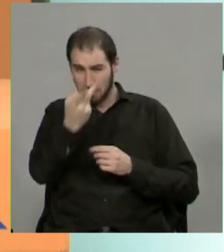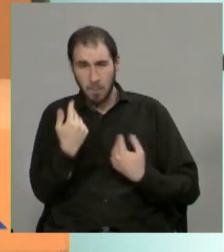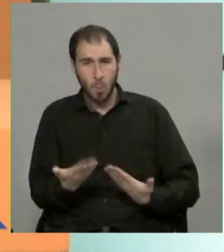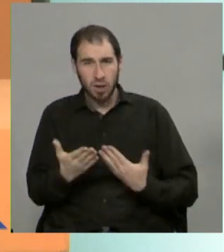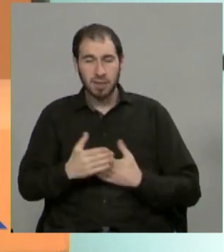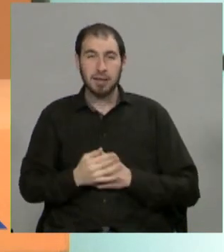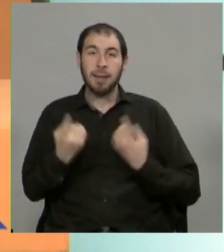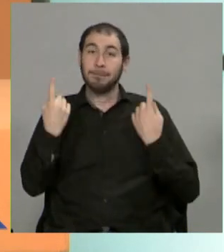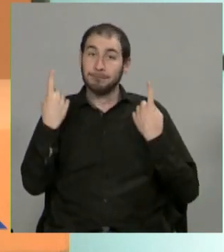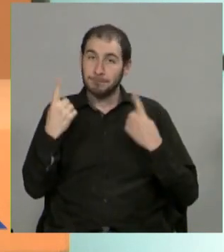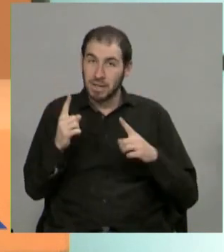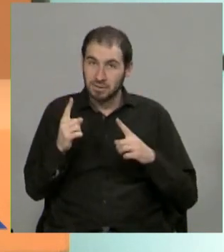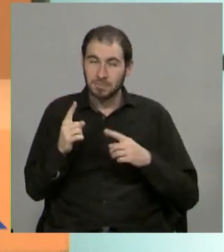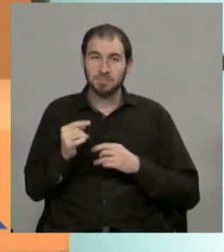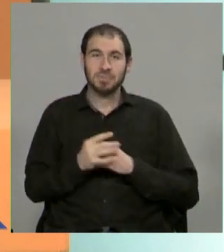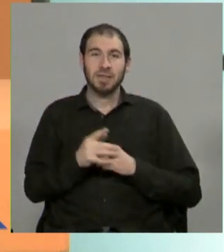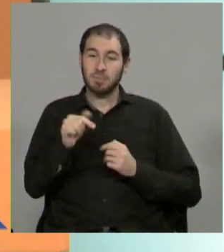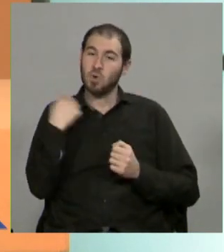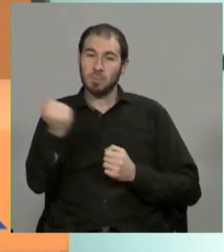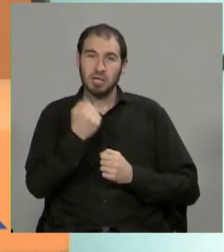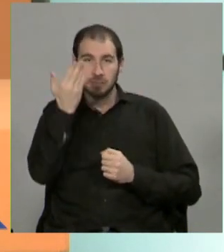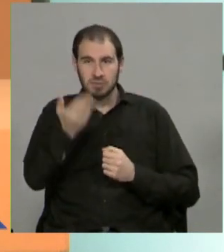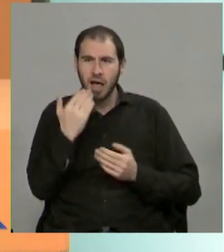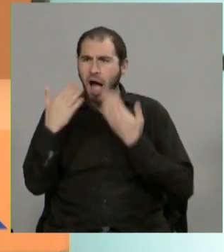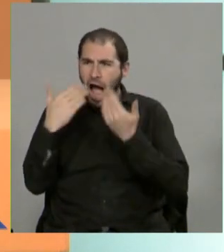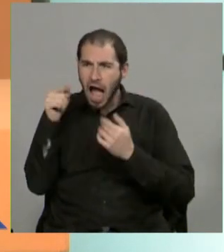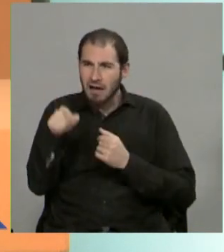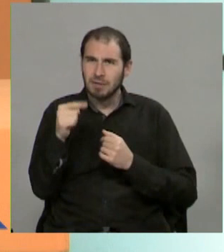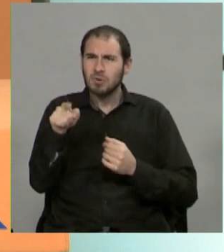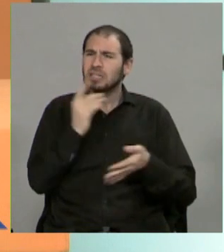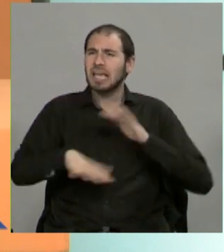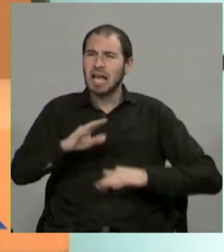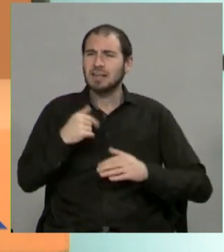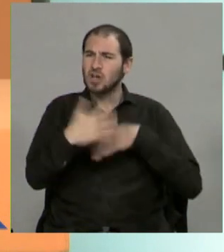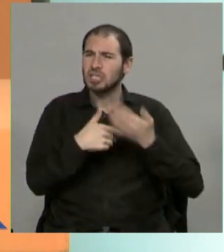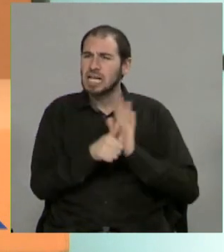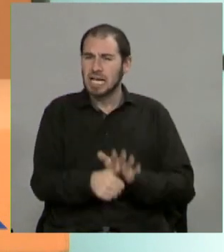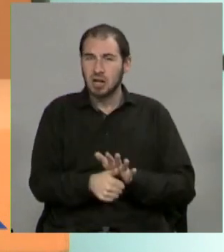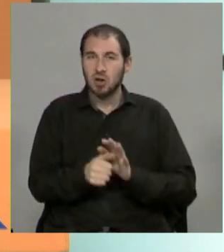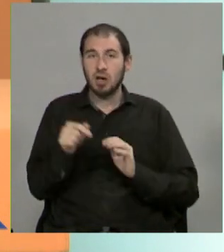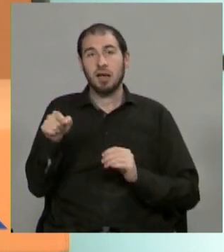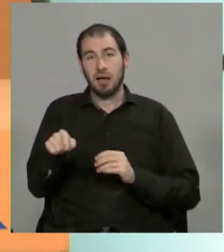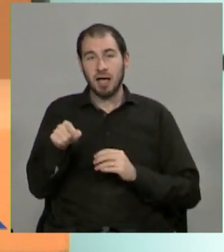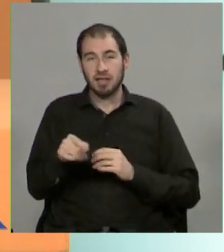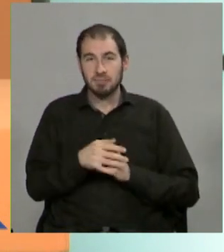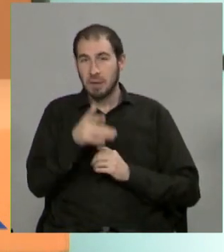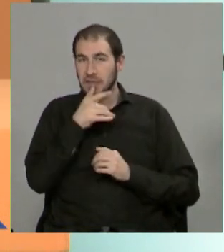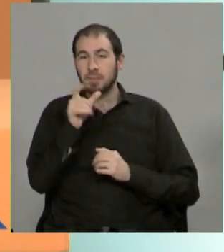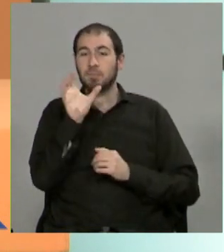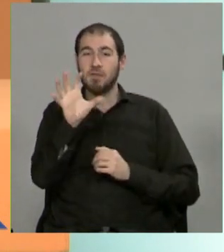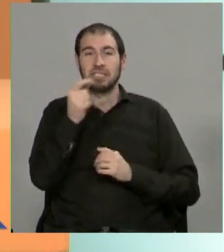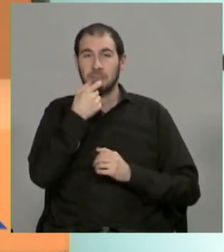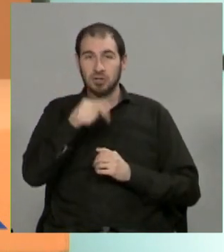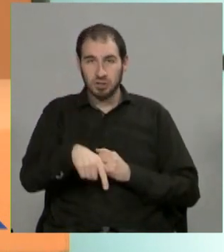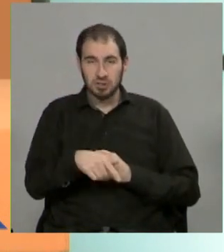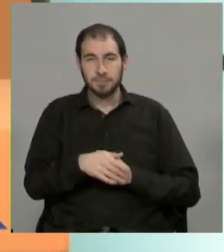¿no? Pero para eso es importante que alguien te interpele y te diga lo que estás haciendo es violencia de género, y en ese sentido creo que en la provincia de